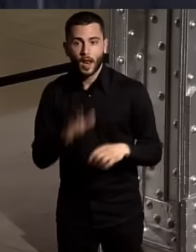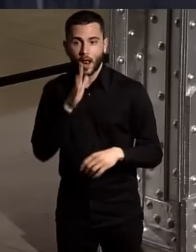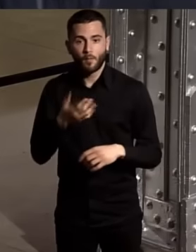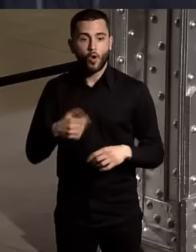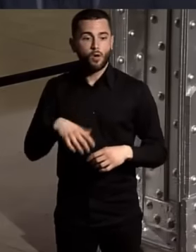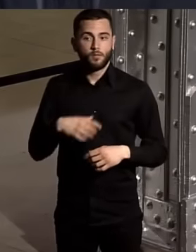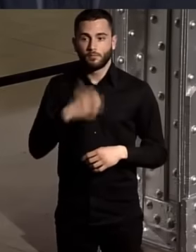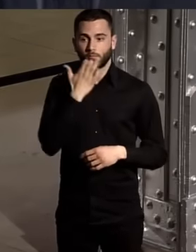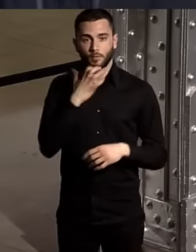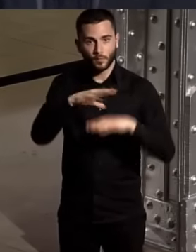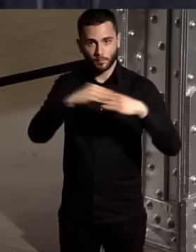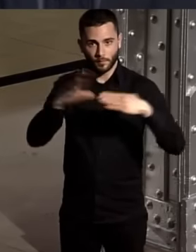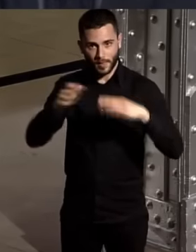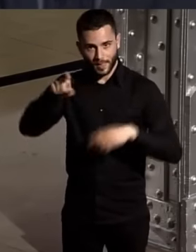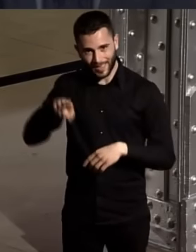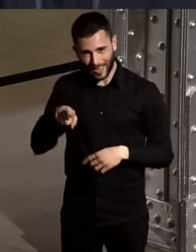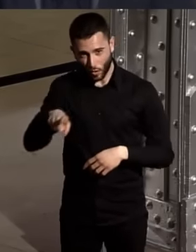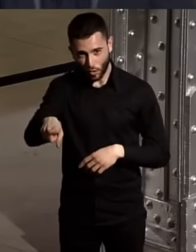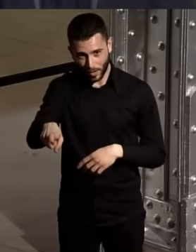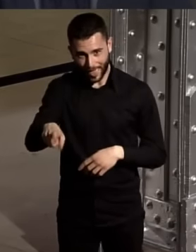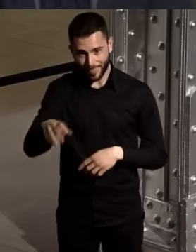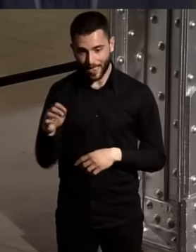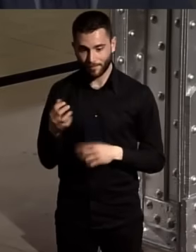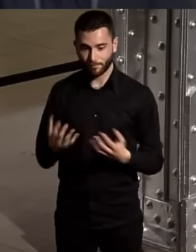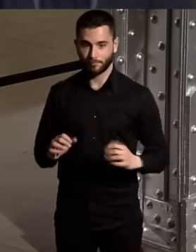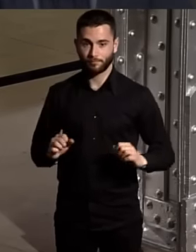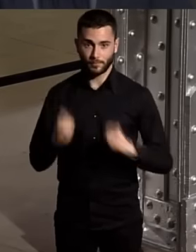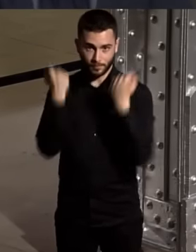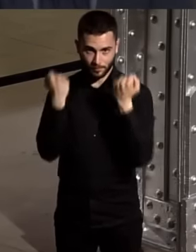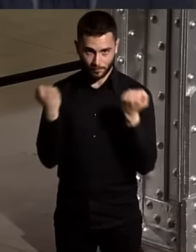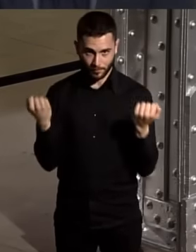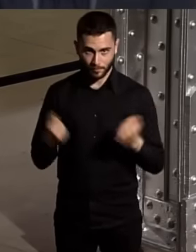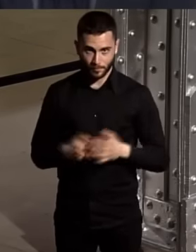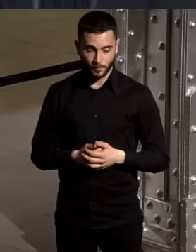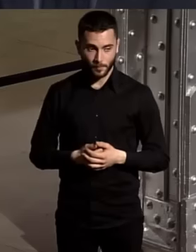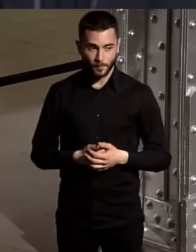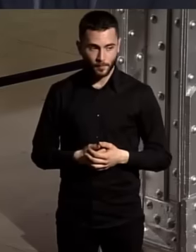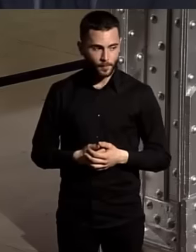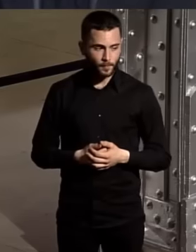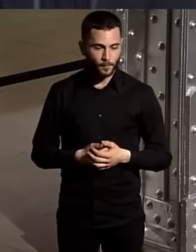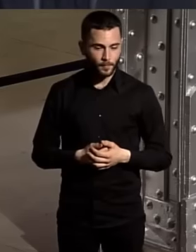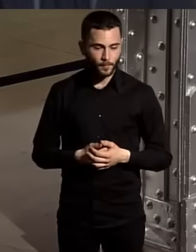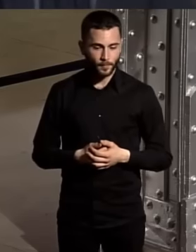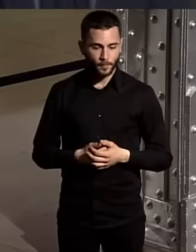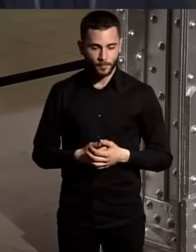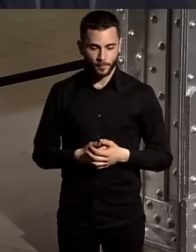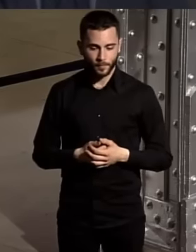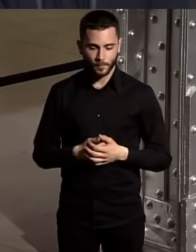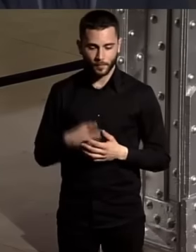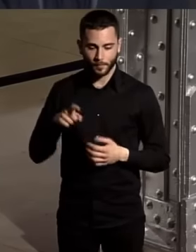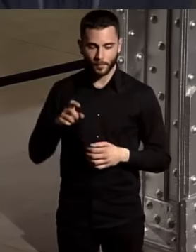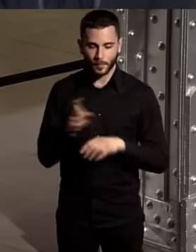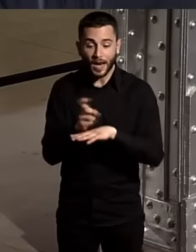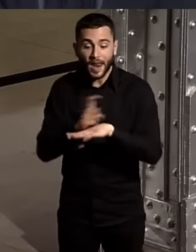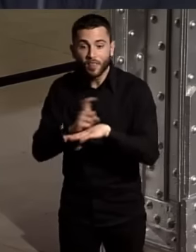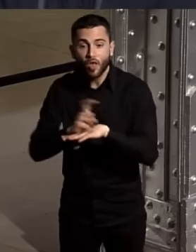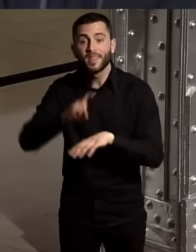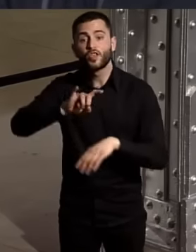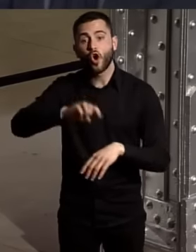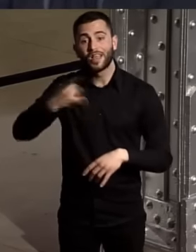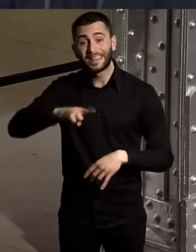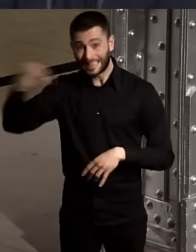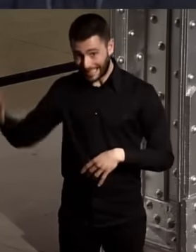no eem Por cierto el raton citro triple no podría venderse como mascota también cuéntanos Quién es